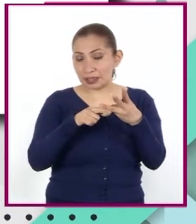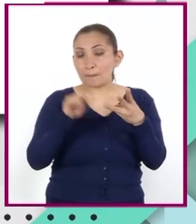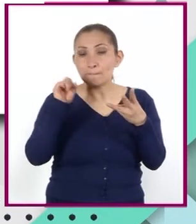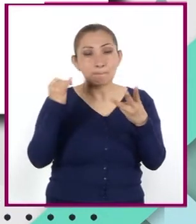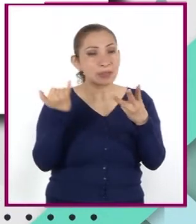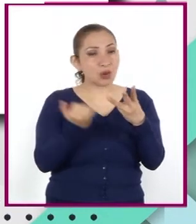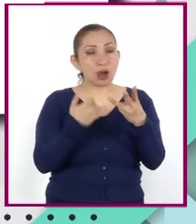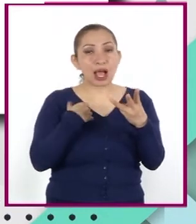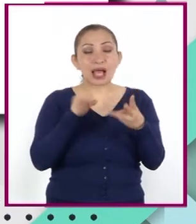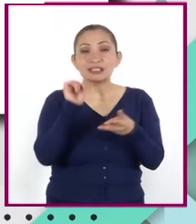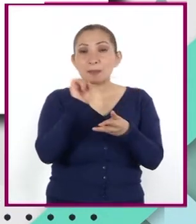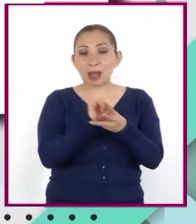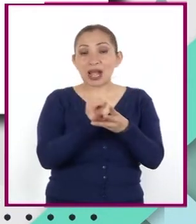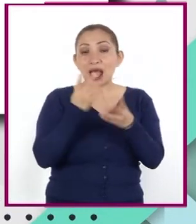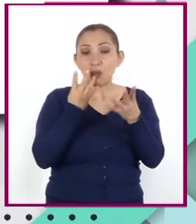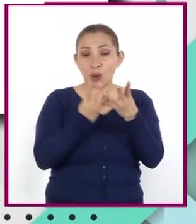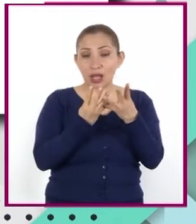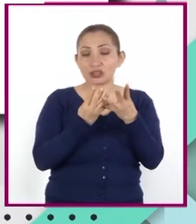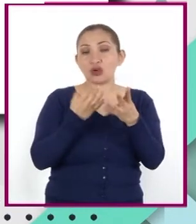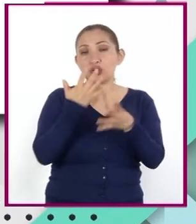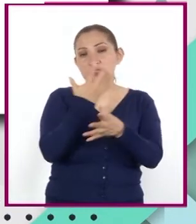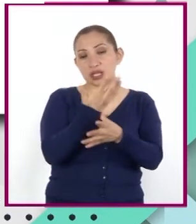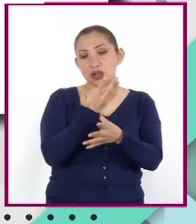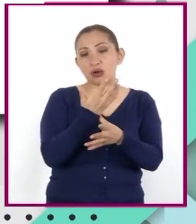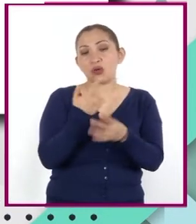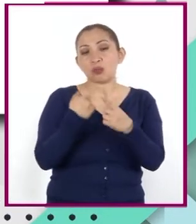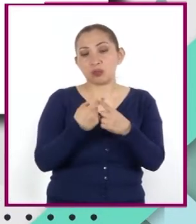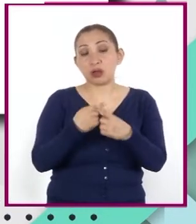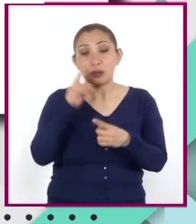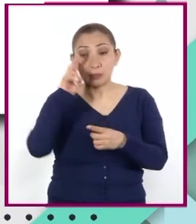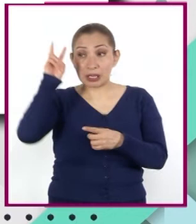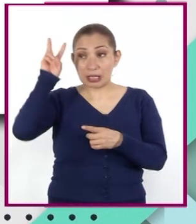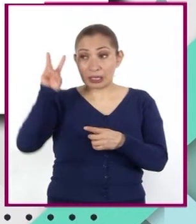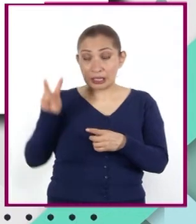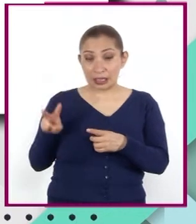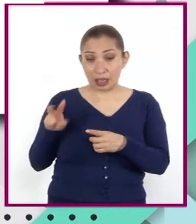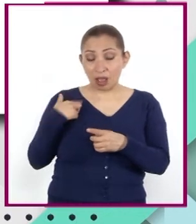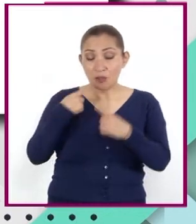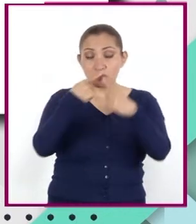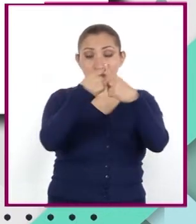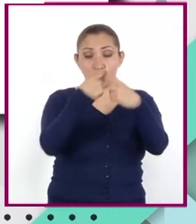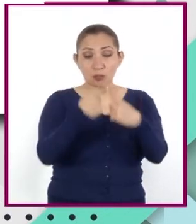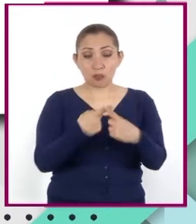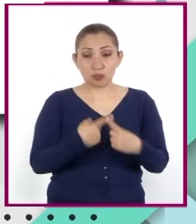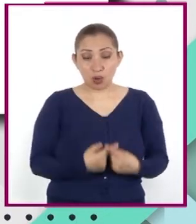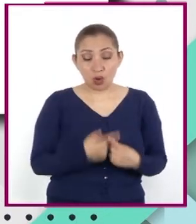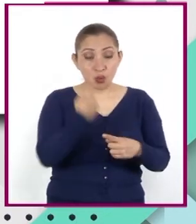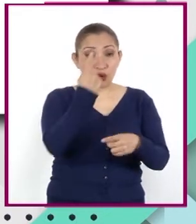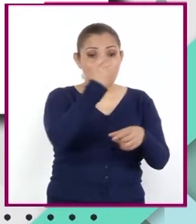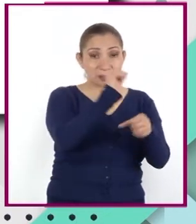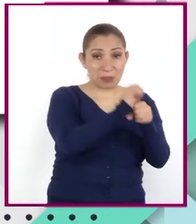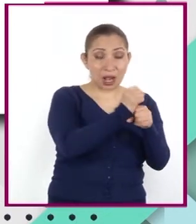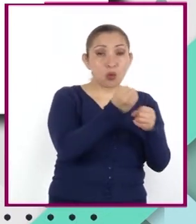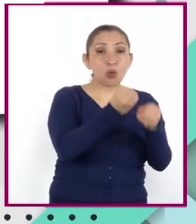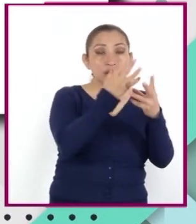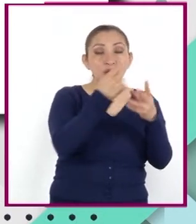misma manera en el resto de las semanas. Si observamos, estamos multiplicando el número de la semana por su consecutivo